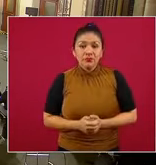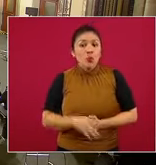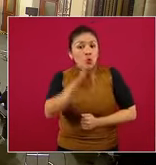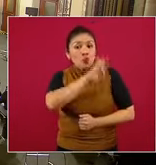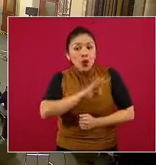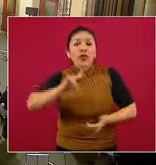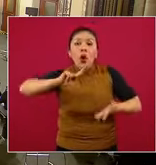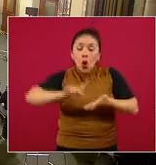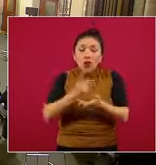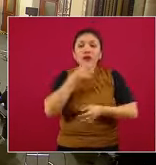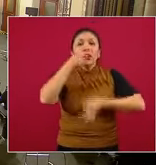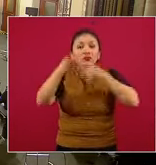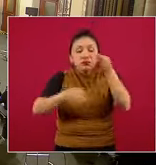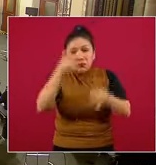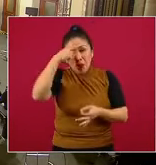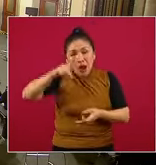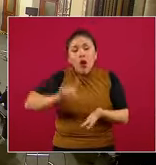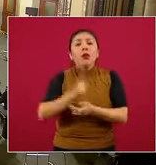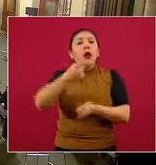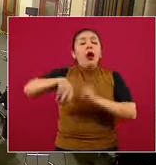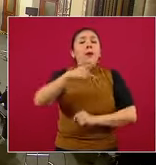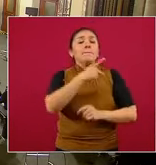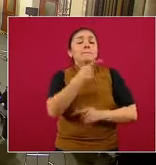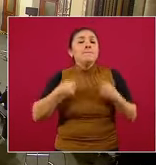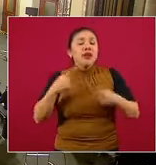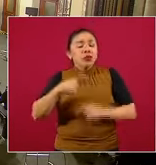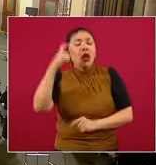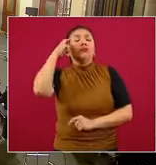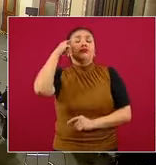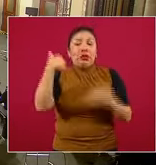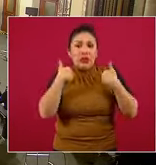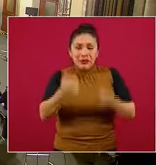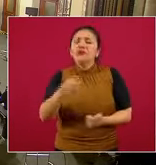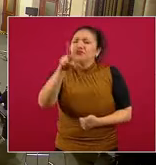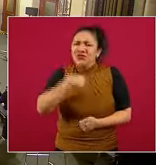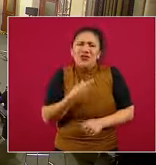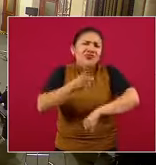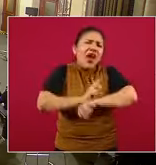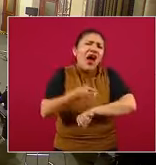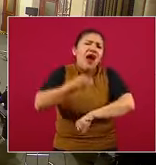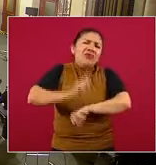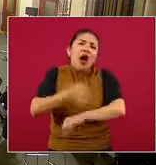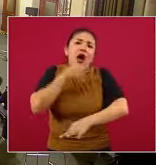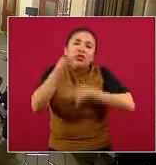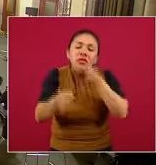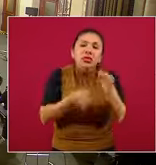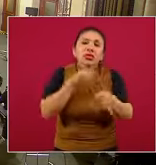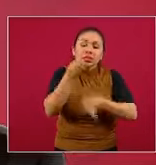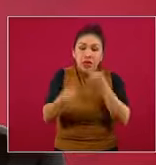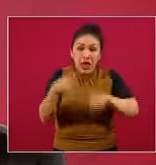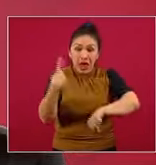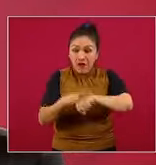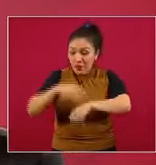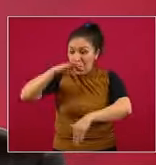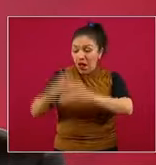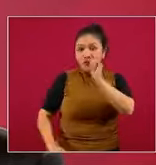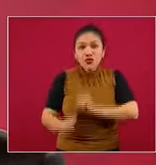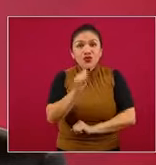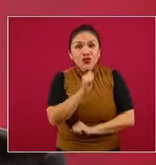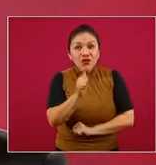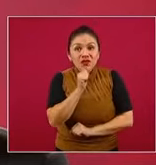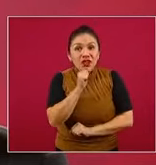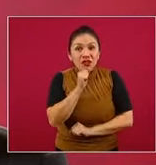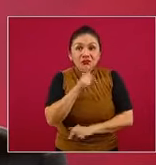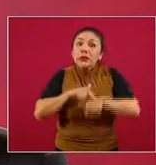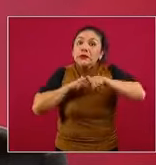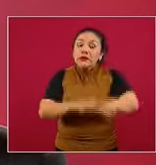nuevo llamado para reiterarlo, no Así que, es. no que no se esté haciendo. Todos los días hacemos el llamado, en tanto que la epidemia no termine, las